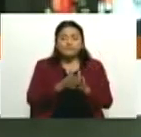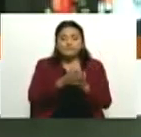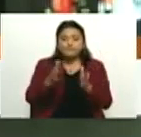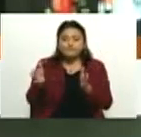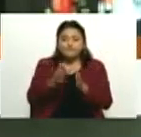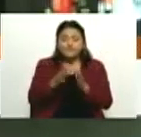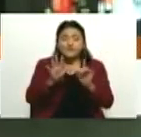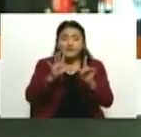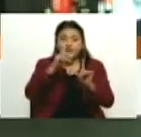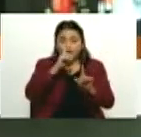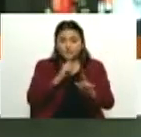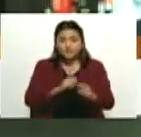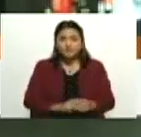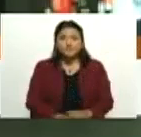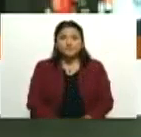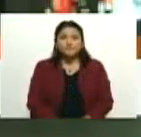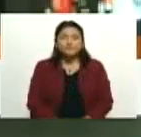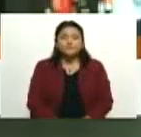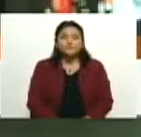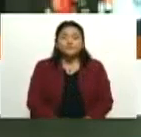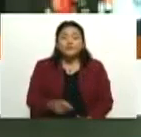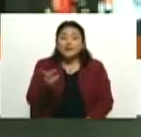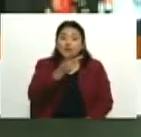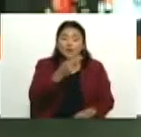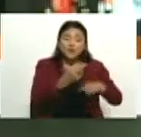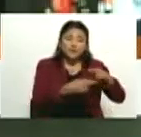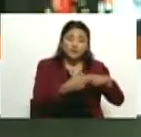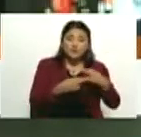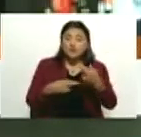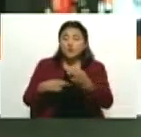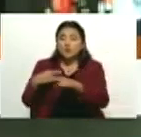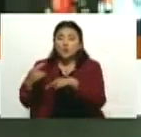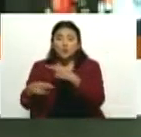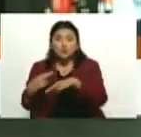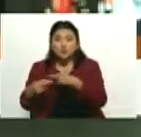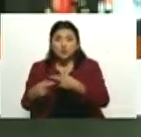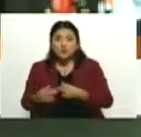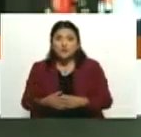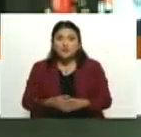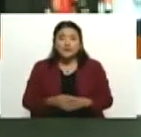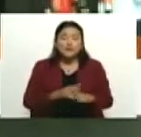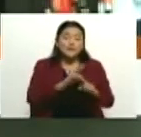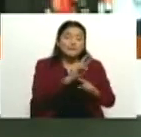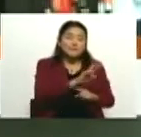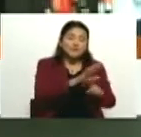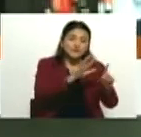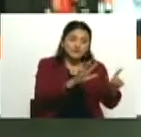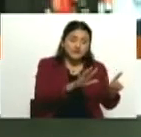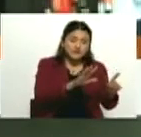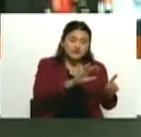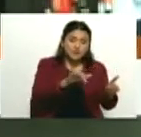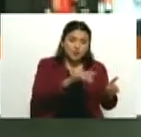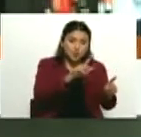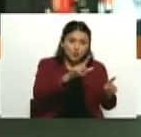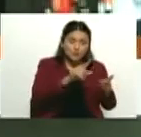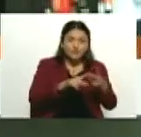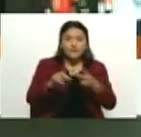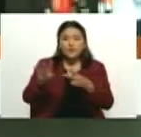6 años. Ambas revoluciones en su inicio, tanto el 26 de julio como el 4 de febrero,